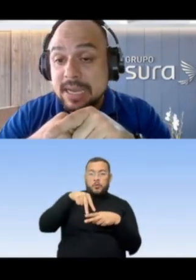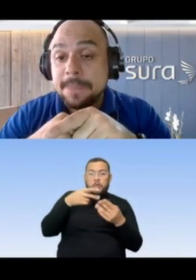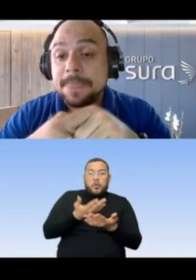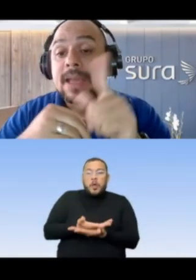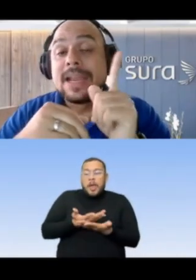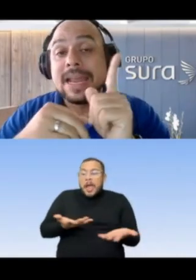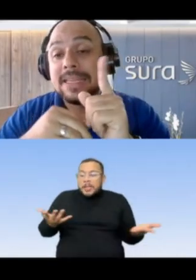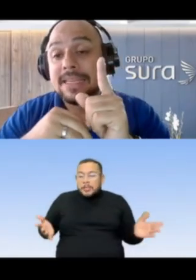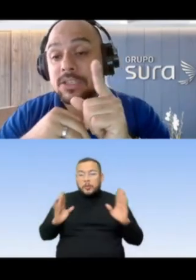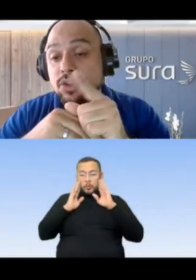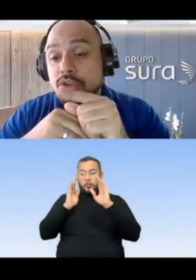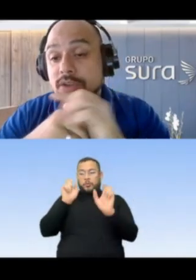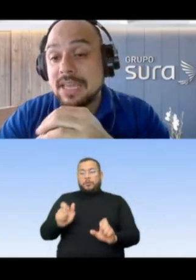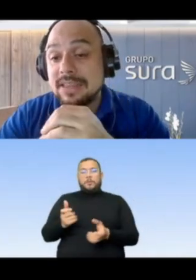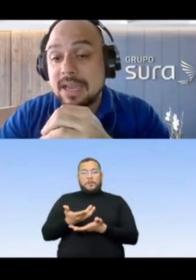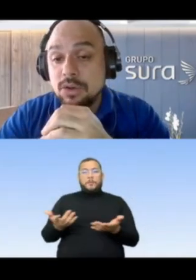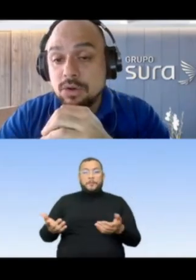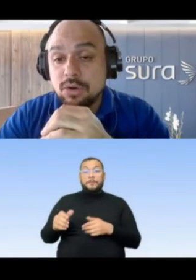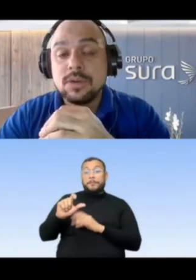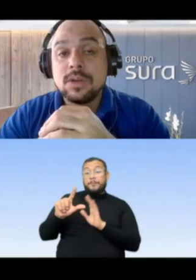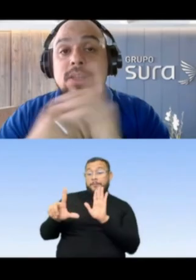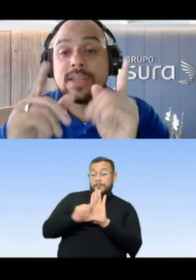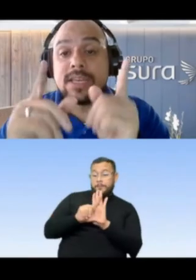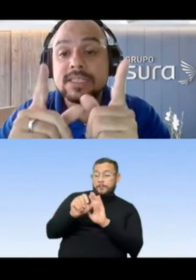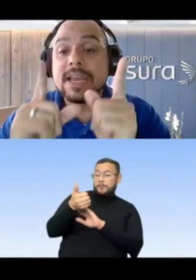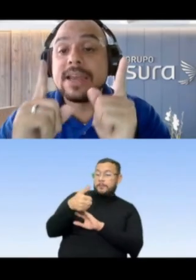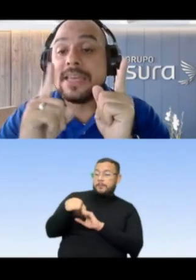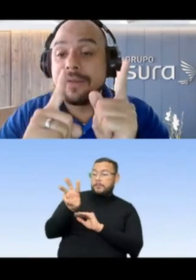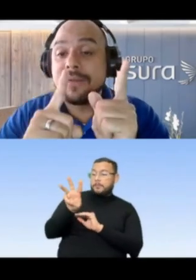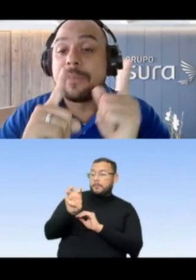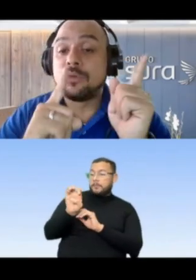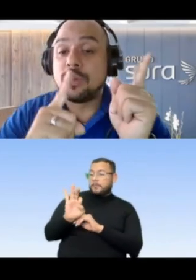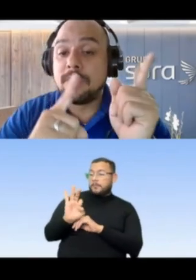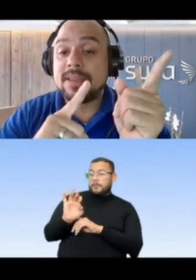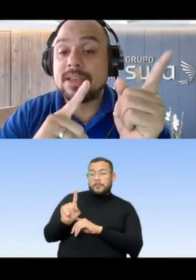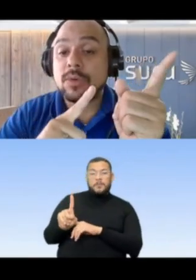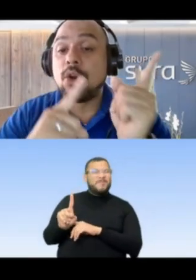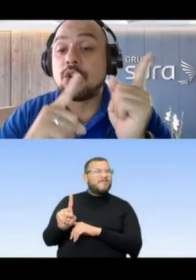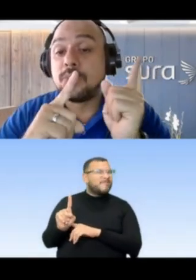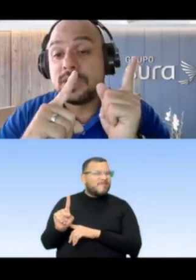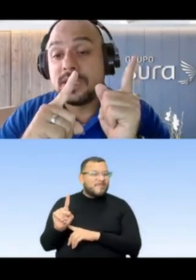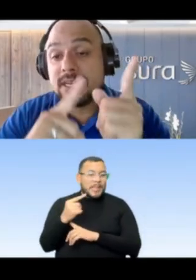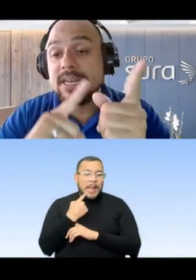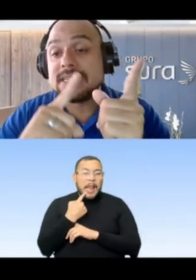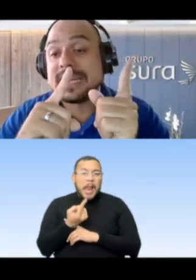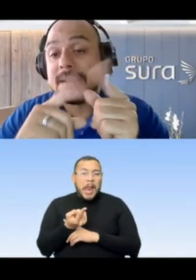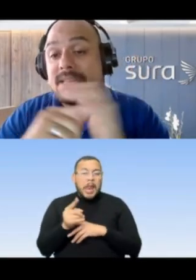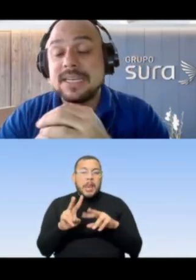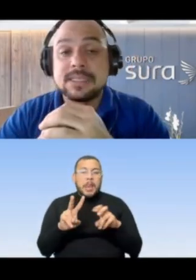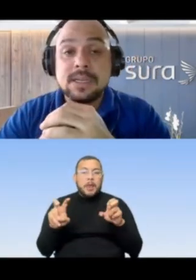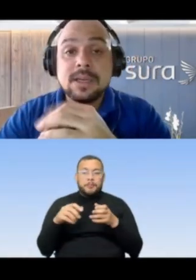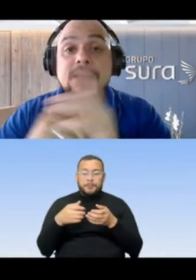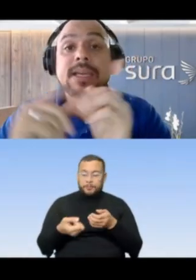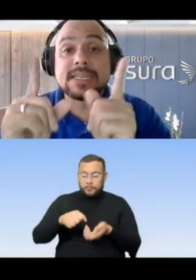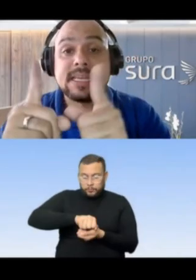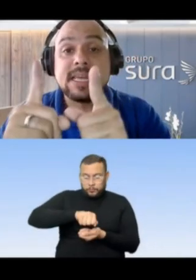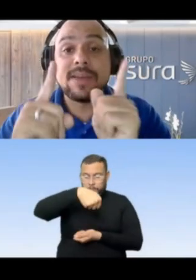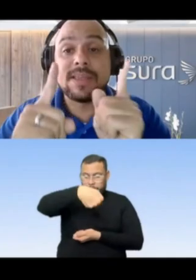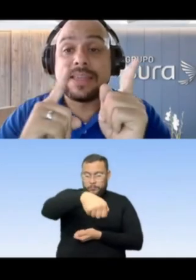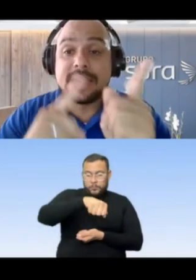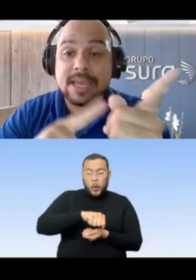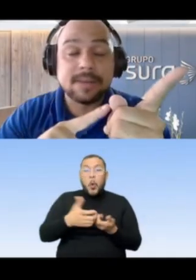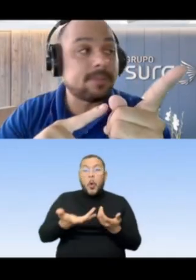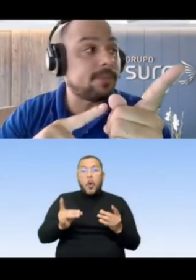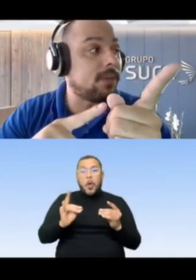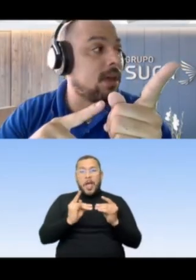de la emergencia. La ley 1831 dice y habla puntualmente sobre los botiquines, camillas que